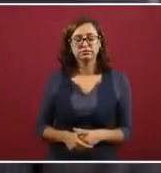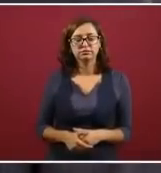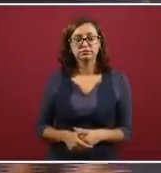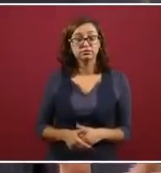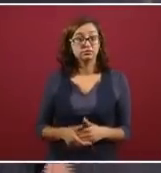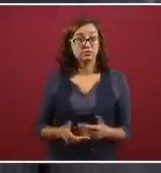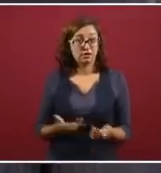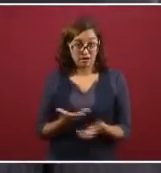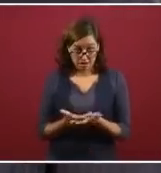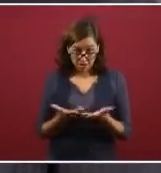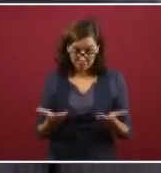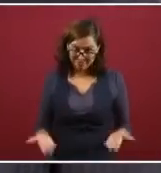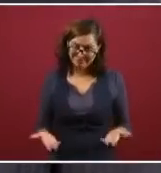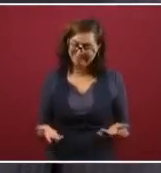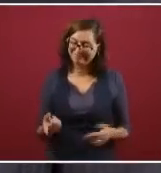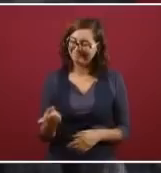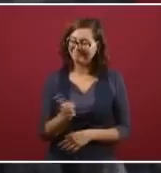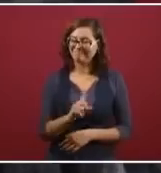Eso no.